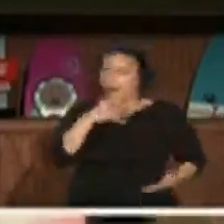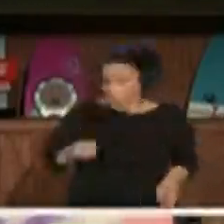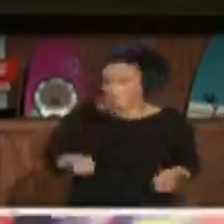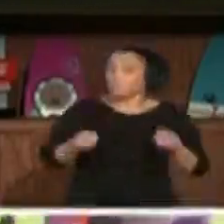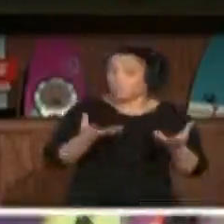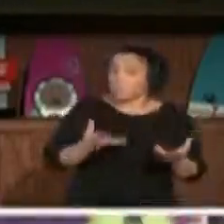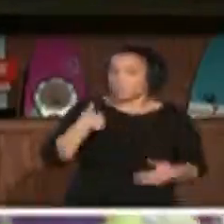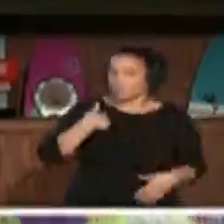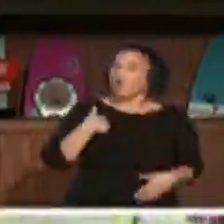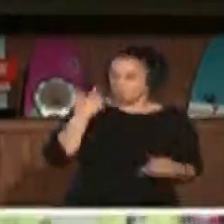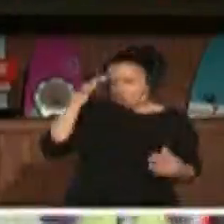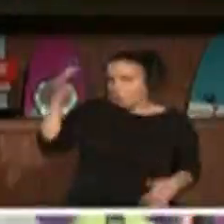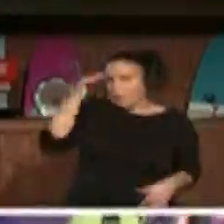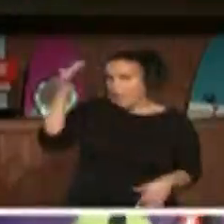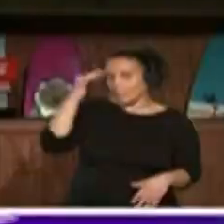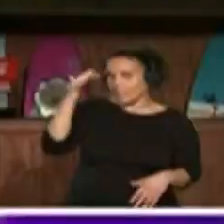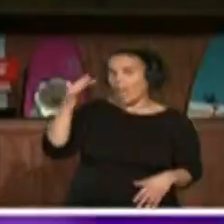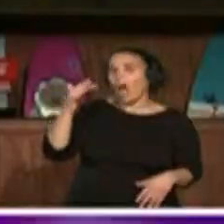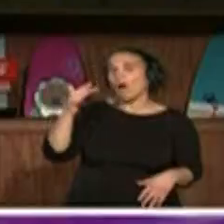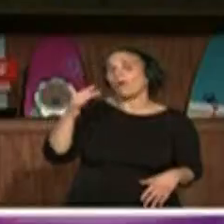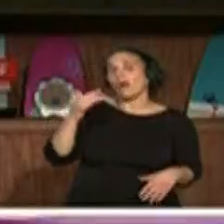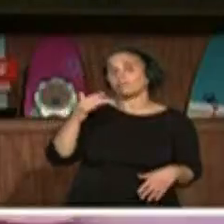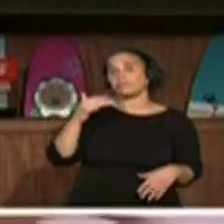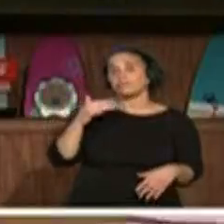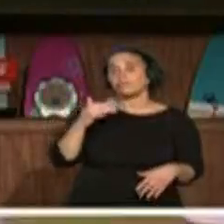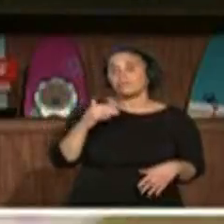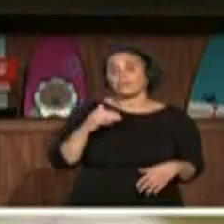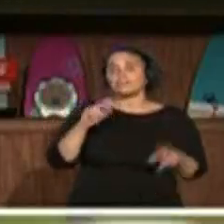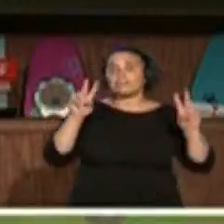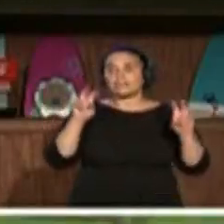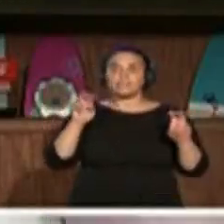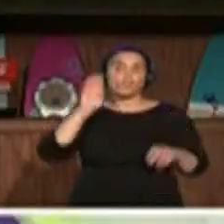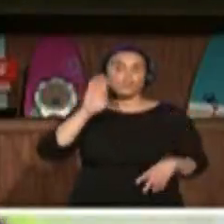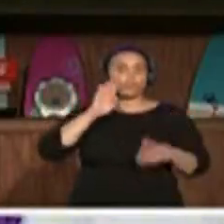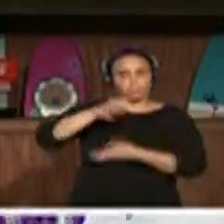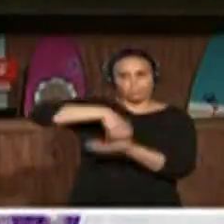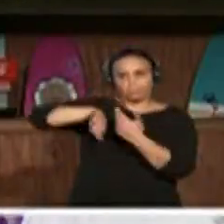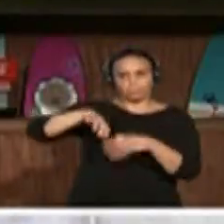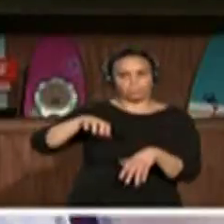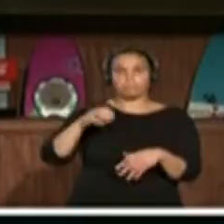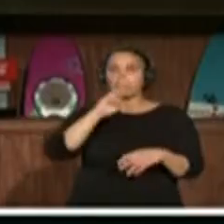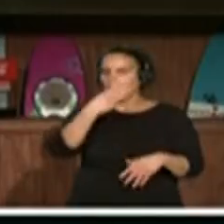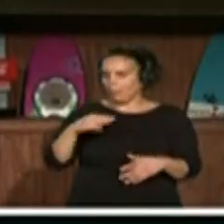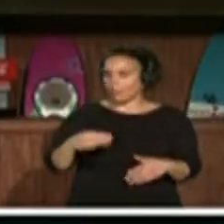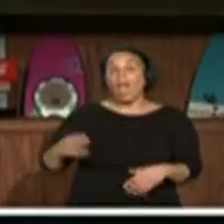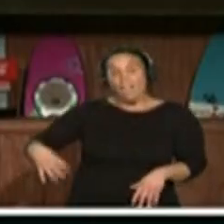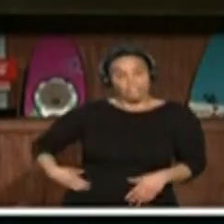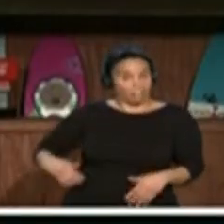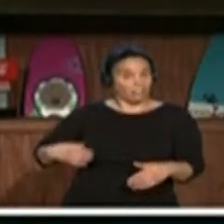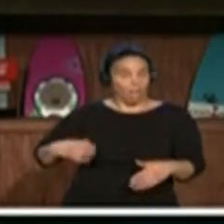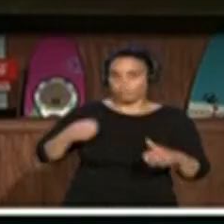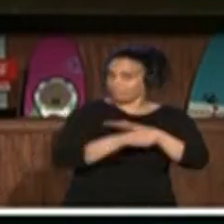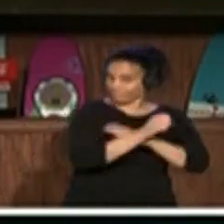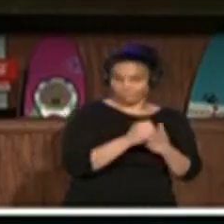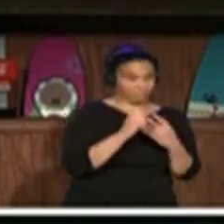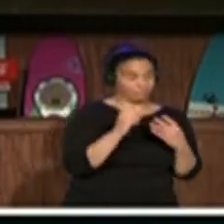que sospechaba. Lo de la U se quedó en nada. Mi pieza nunca fue la infanta. Rita, bandera, hora